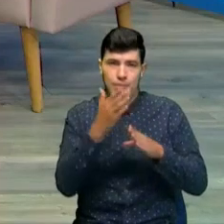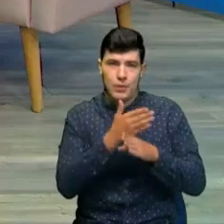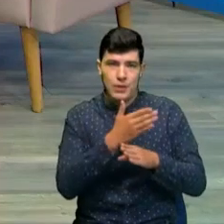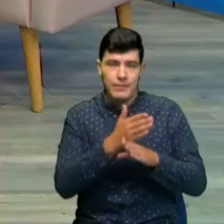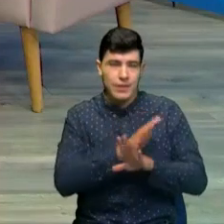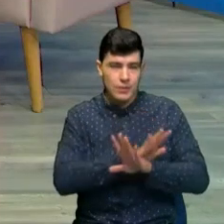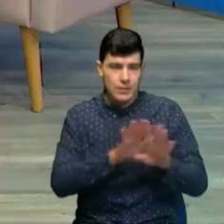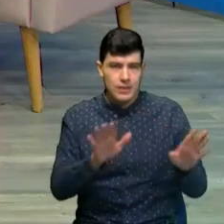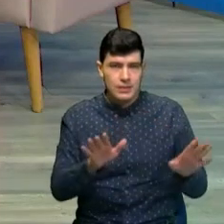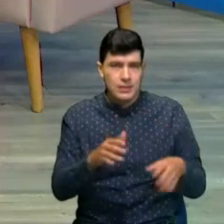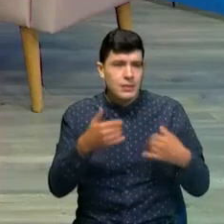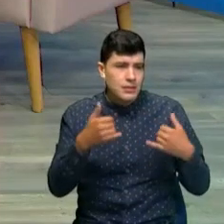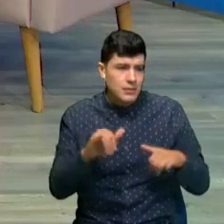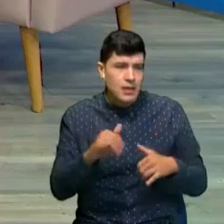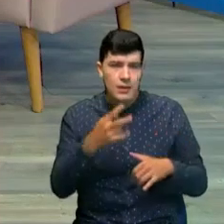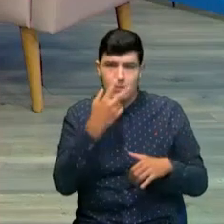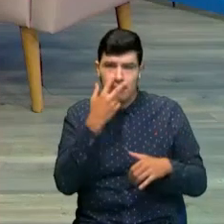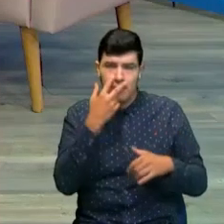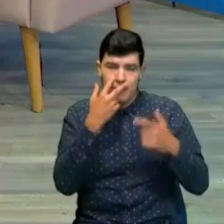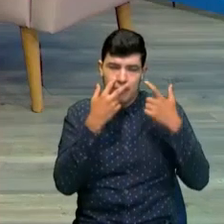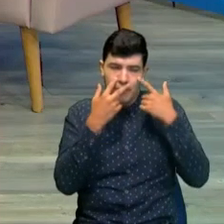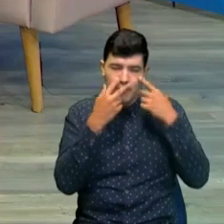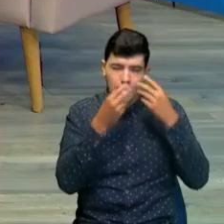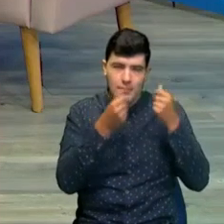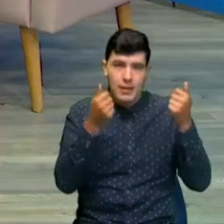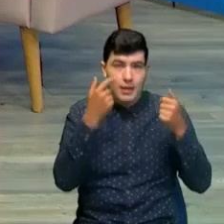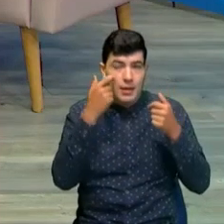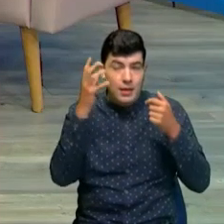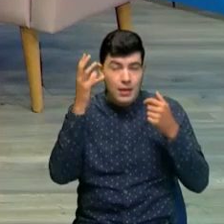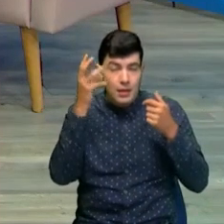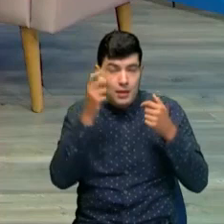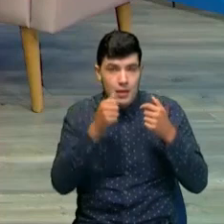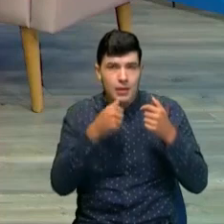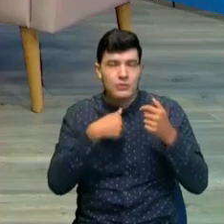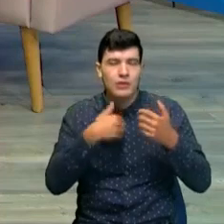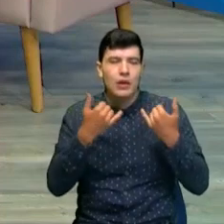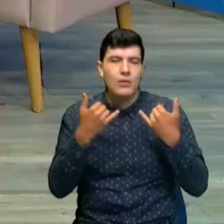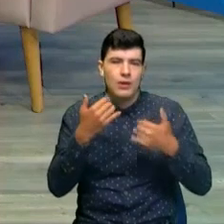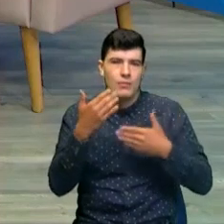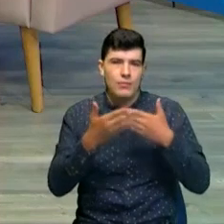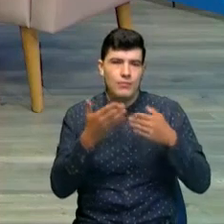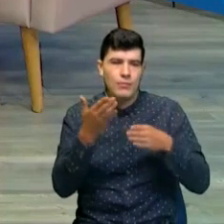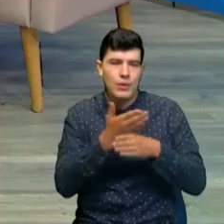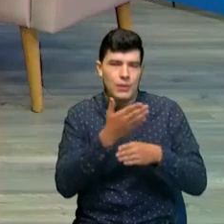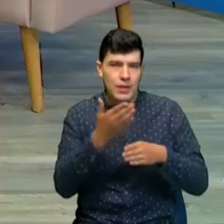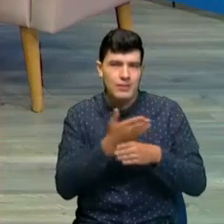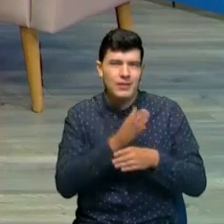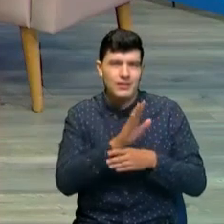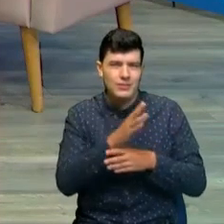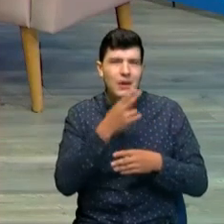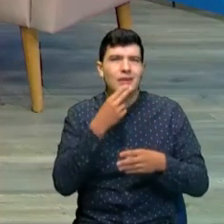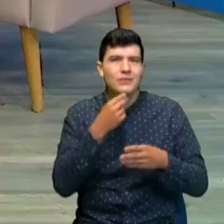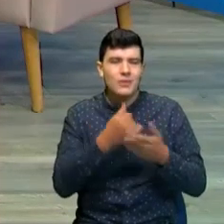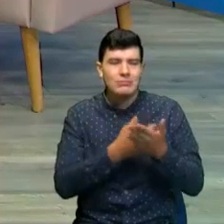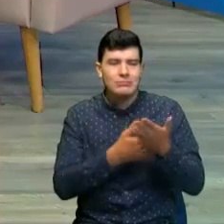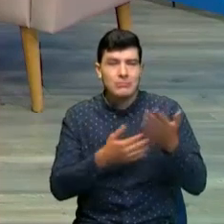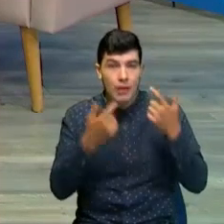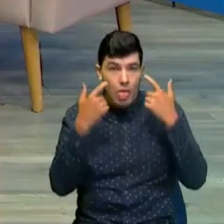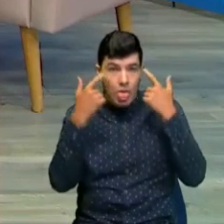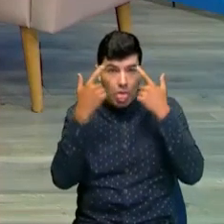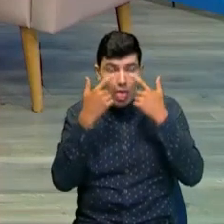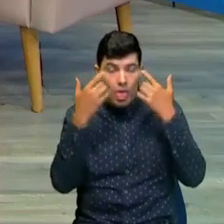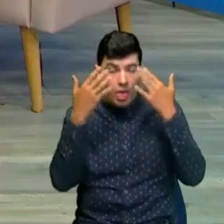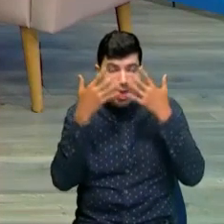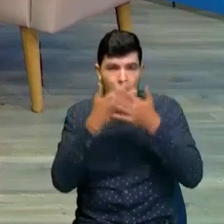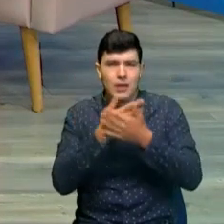visual? Pues ya una vista se perdió y la otra ya va muy poco porque ha sido por un glaucoma. Okay. Entonces quería saber